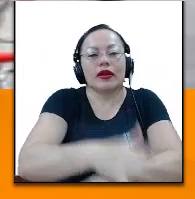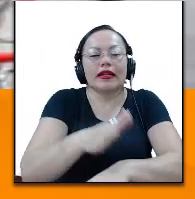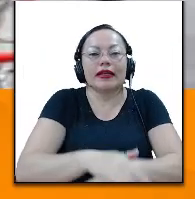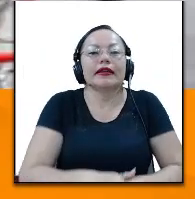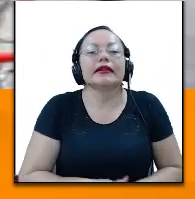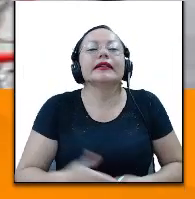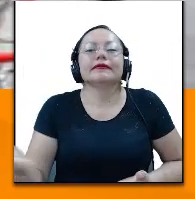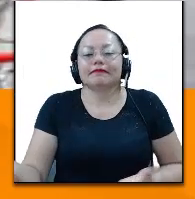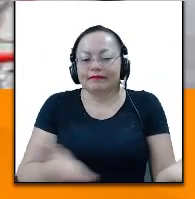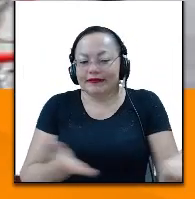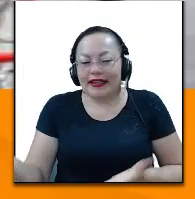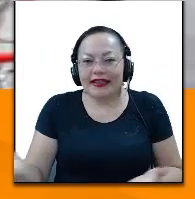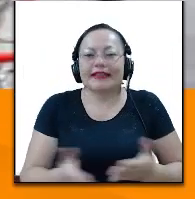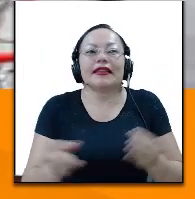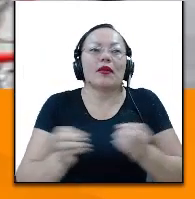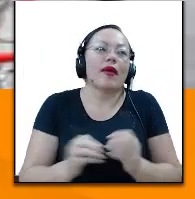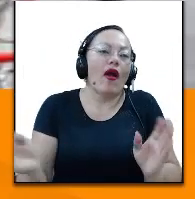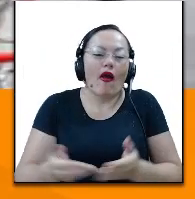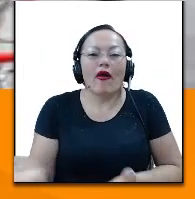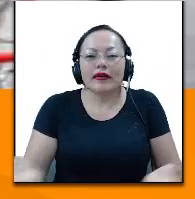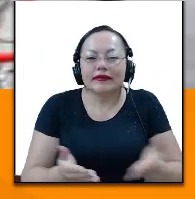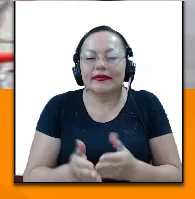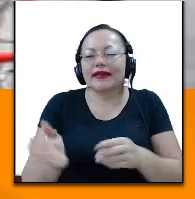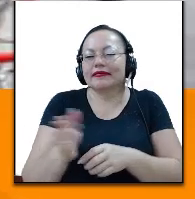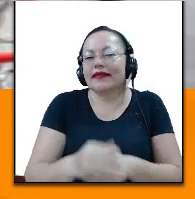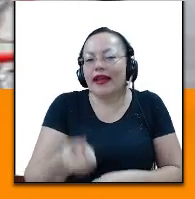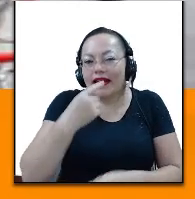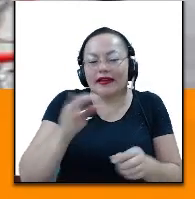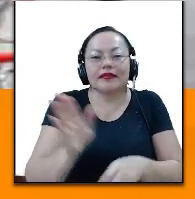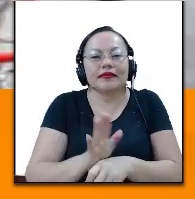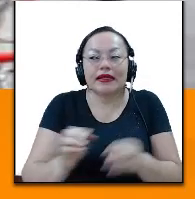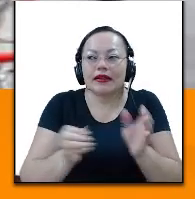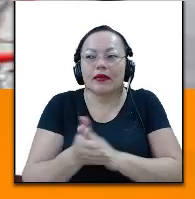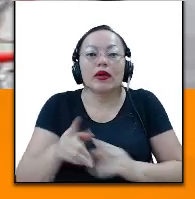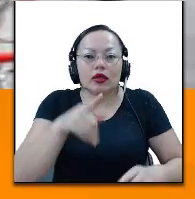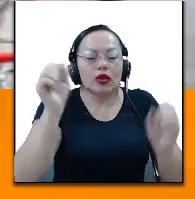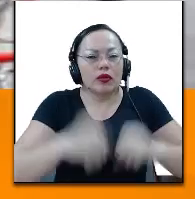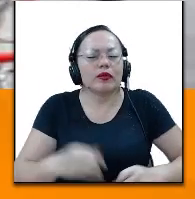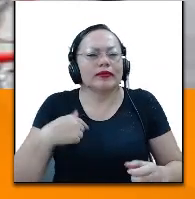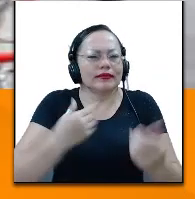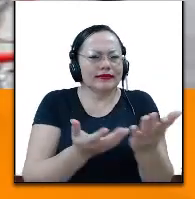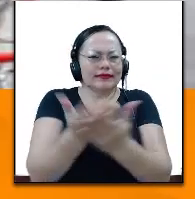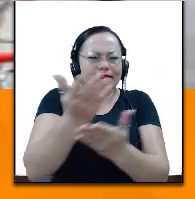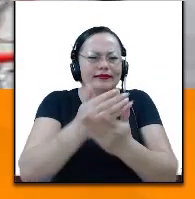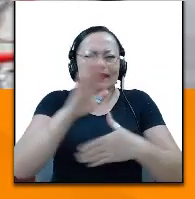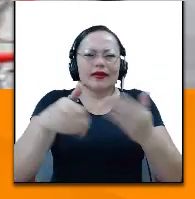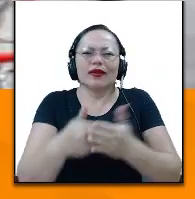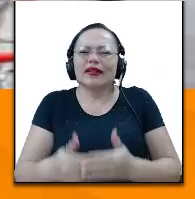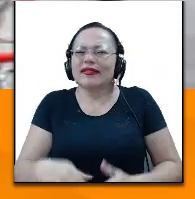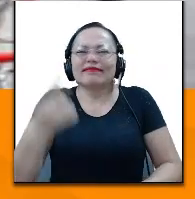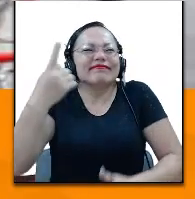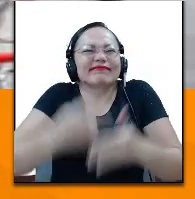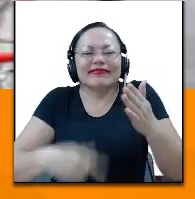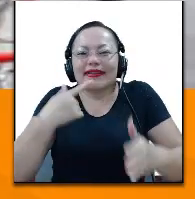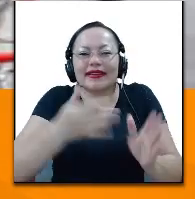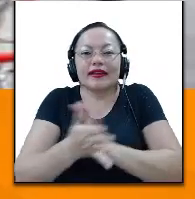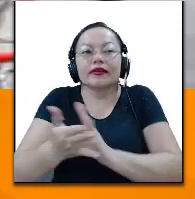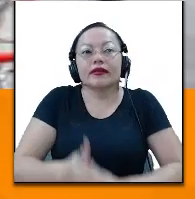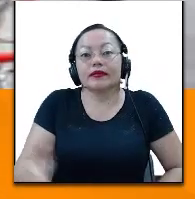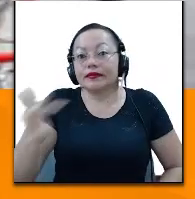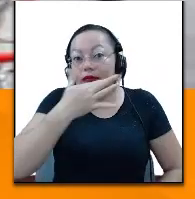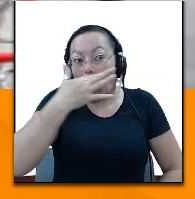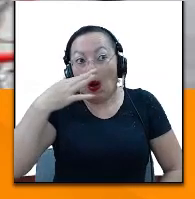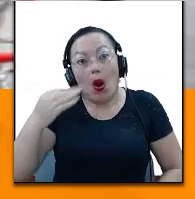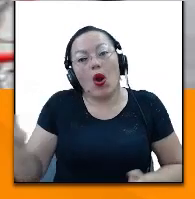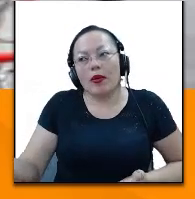del barrio o para la droguería del barrio, a través de domicilio. Lo que se podría recomendar entonces sería que el señor de la tienda